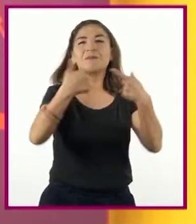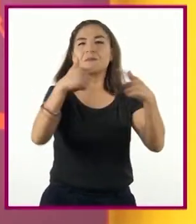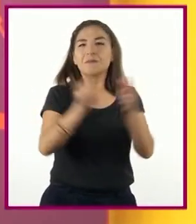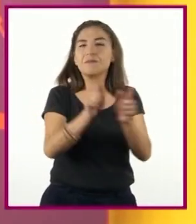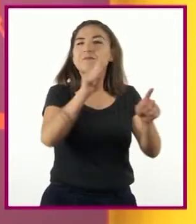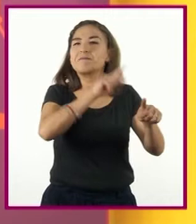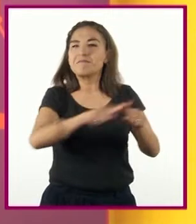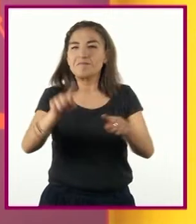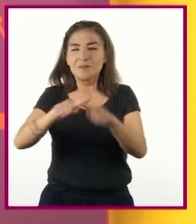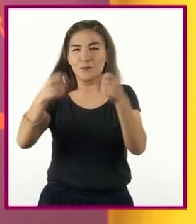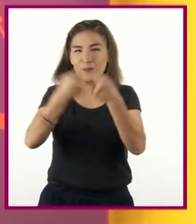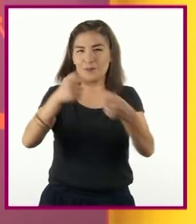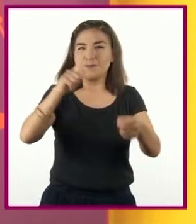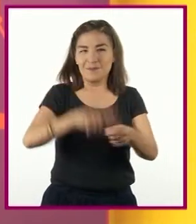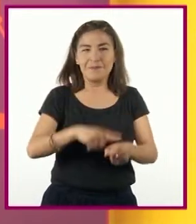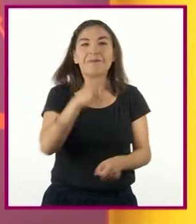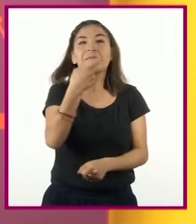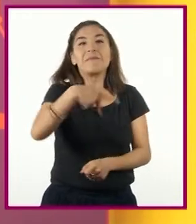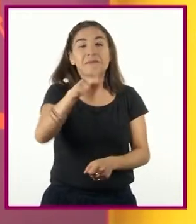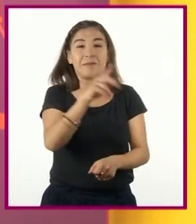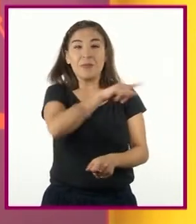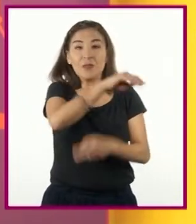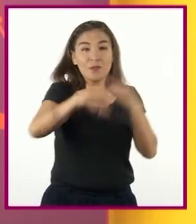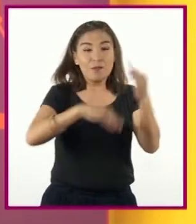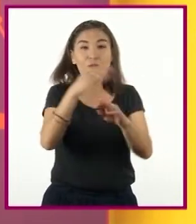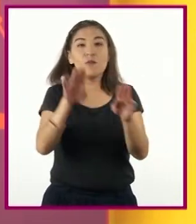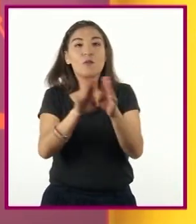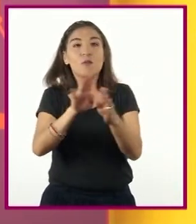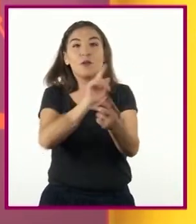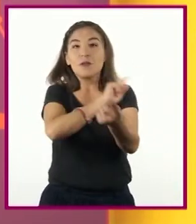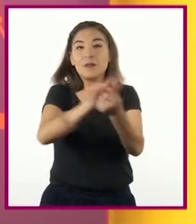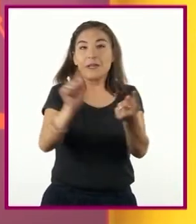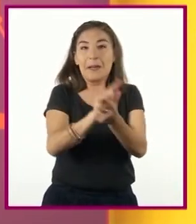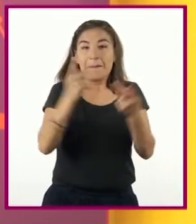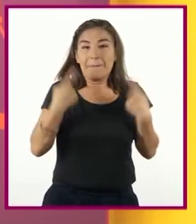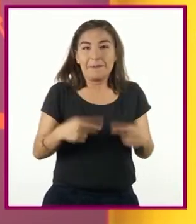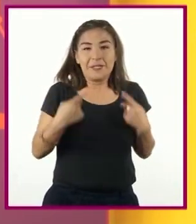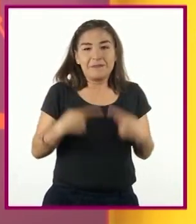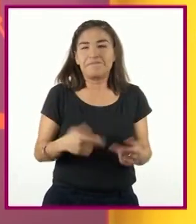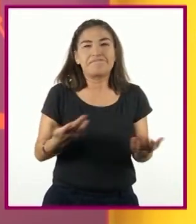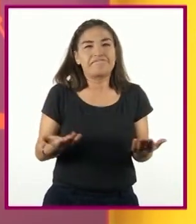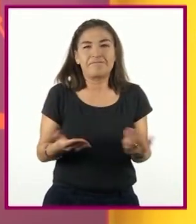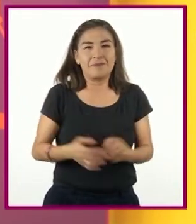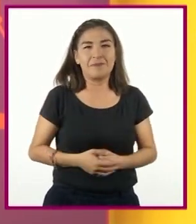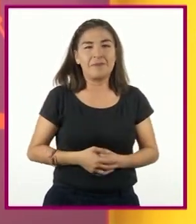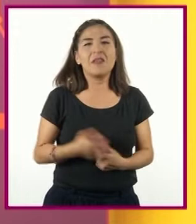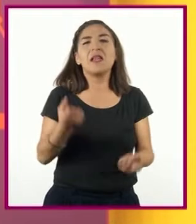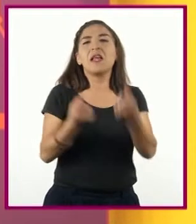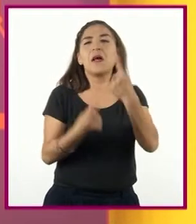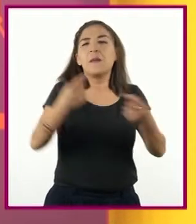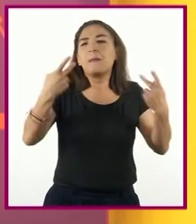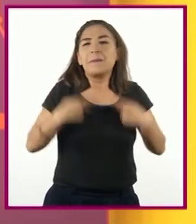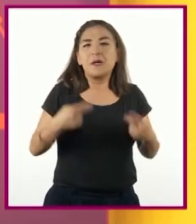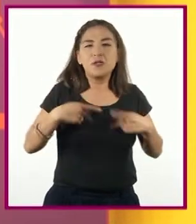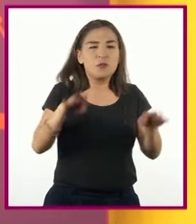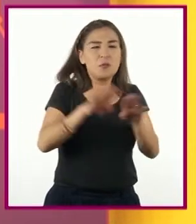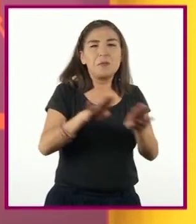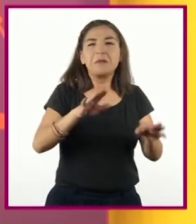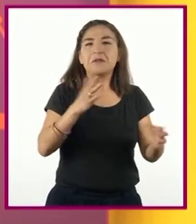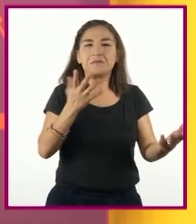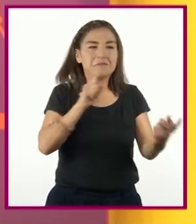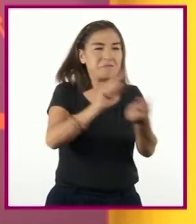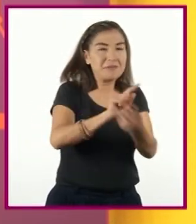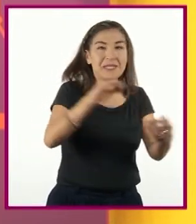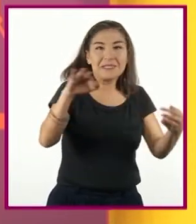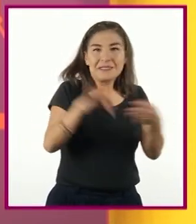distintos. No obstante, todos implican una interacción entre personas. Unos de manera más cercana que otros,